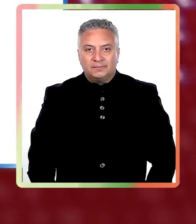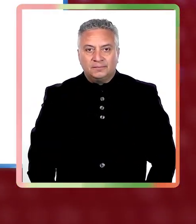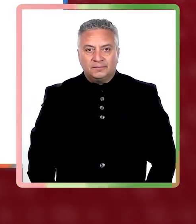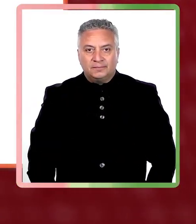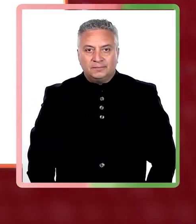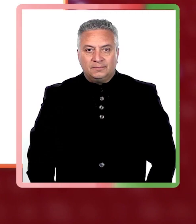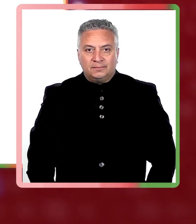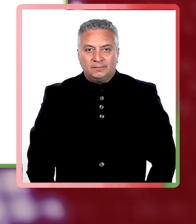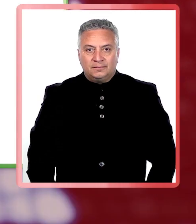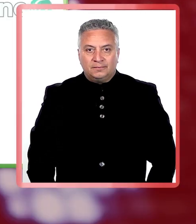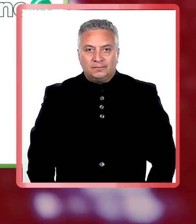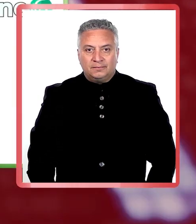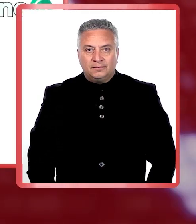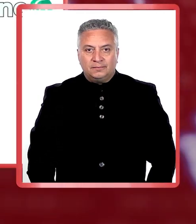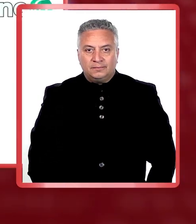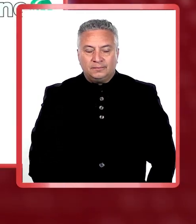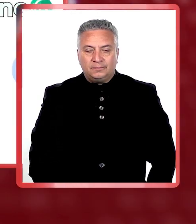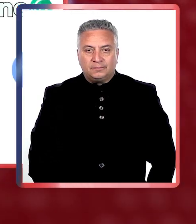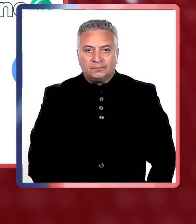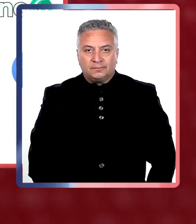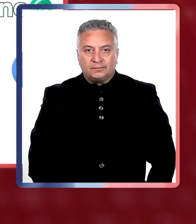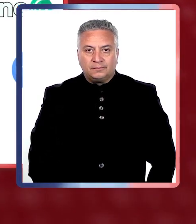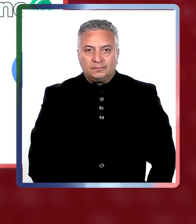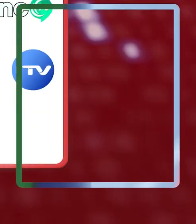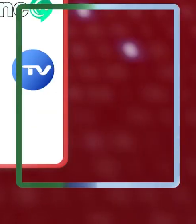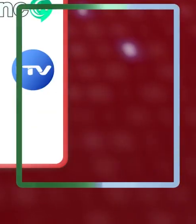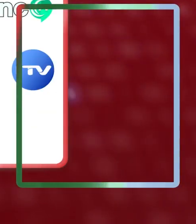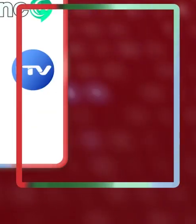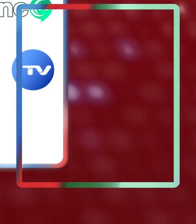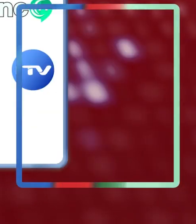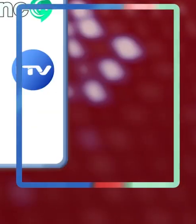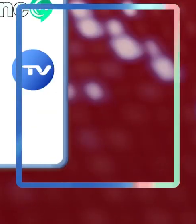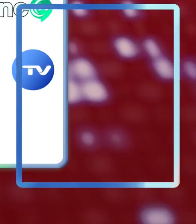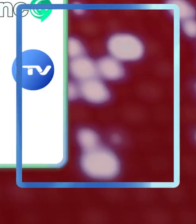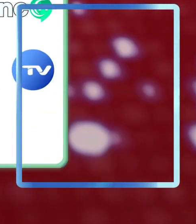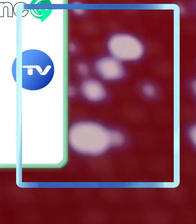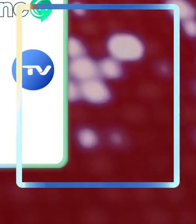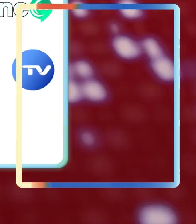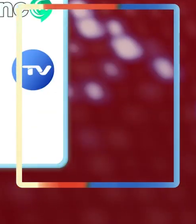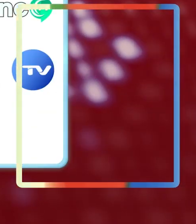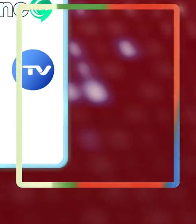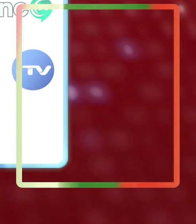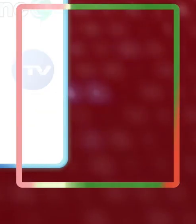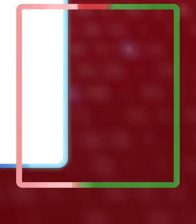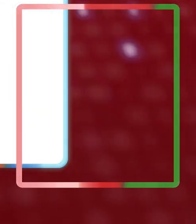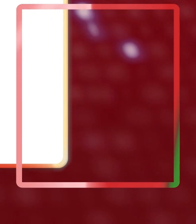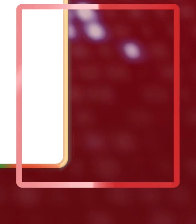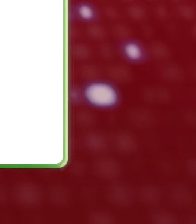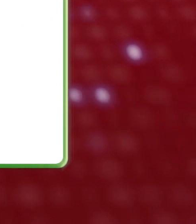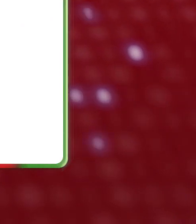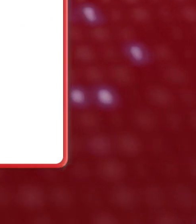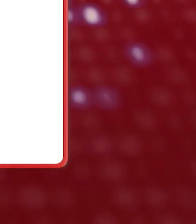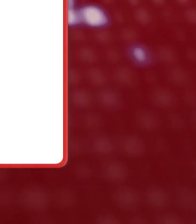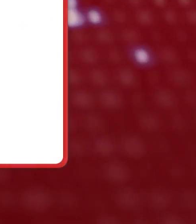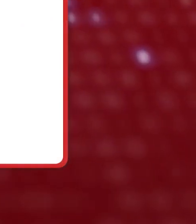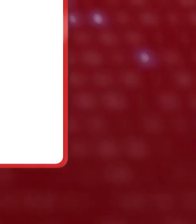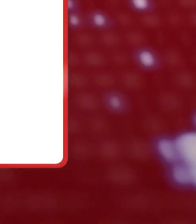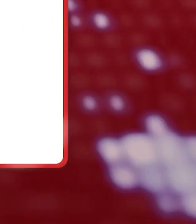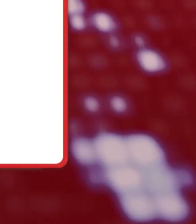www.portavosnoticias.cl Gracias por ver el